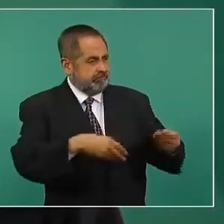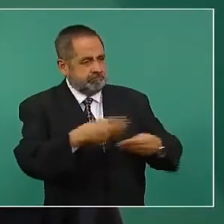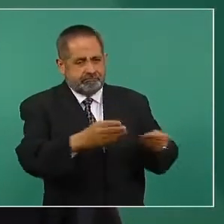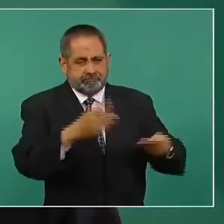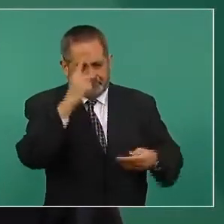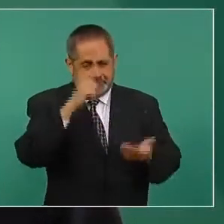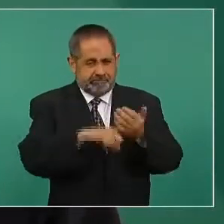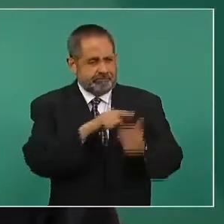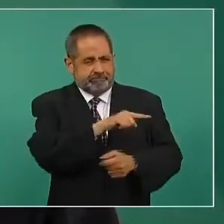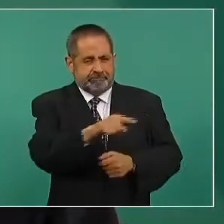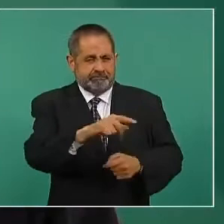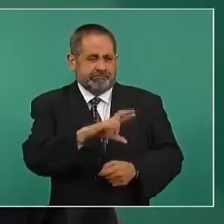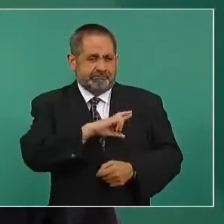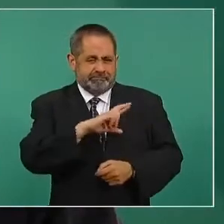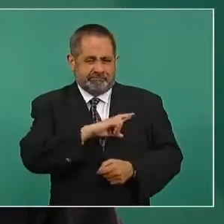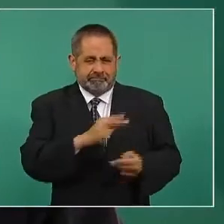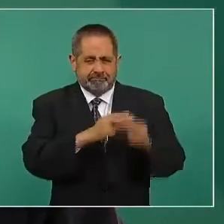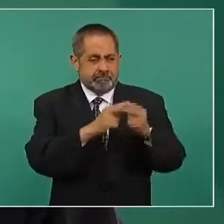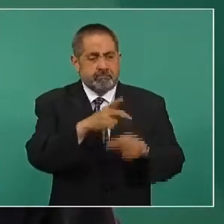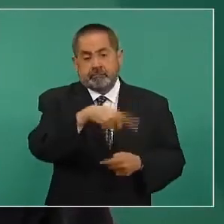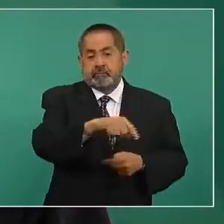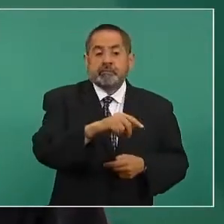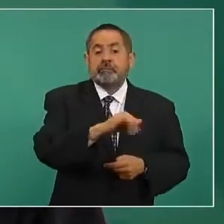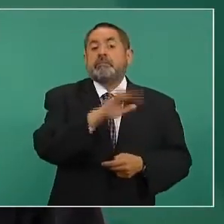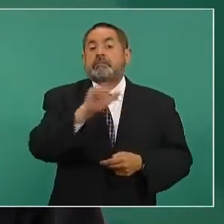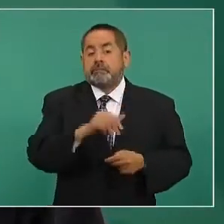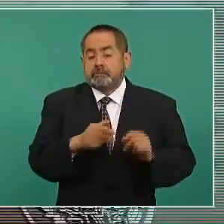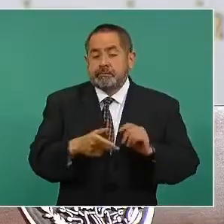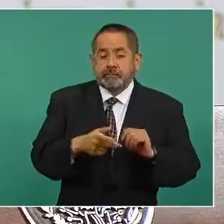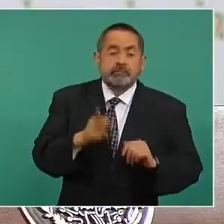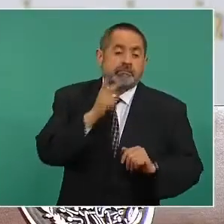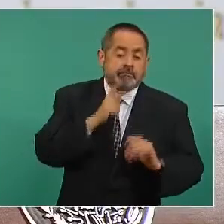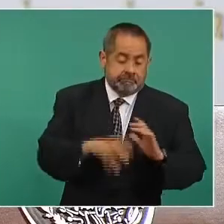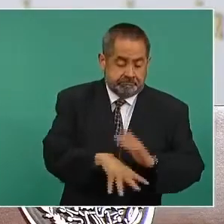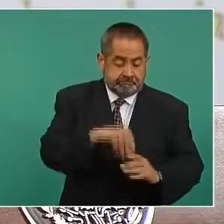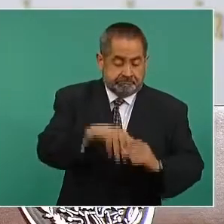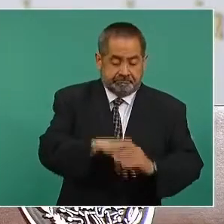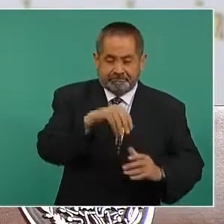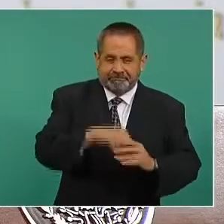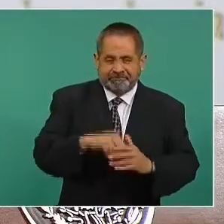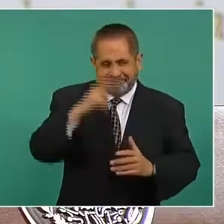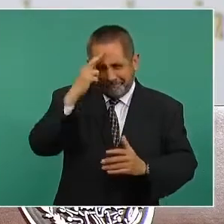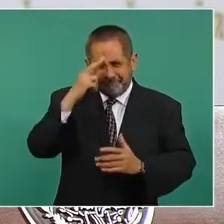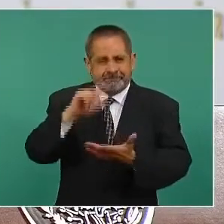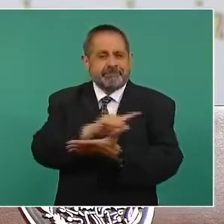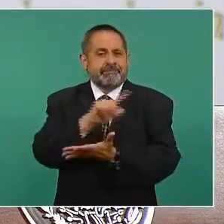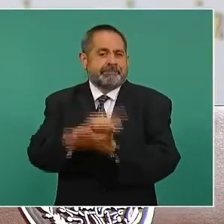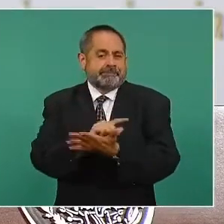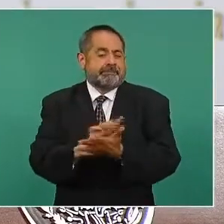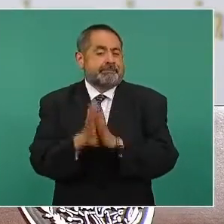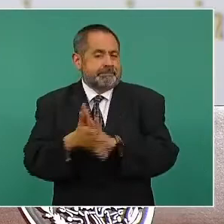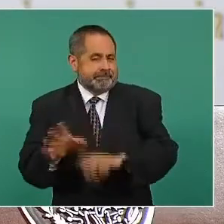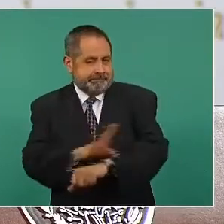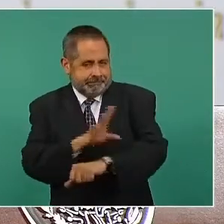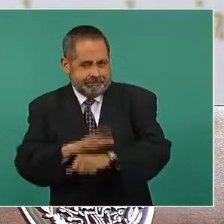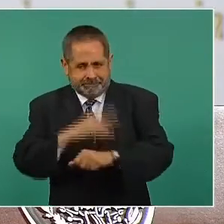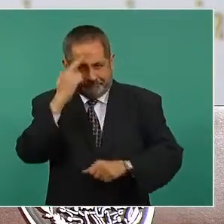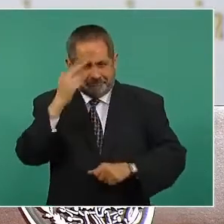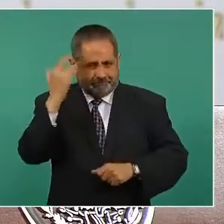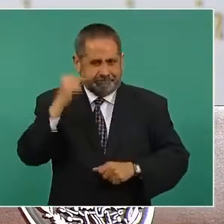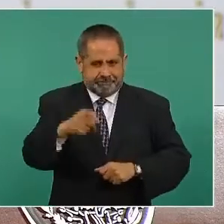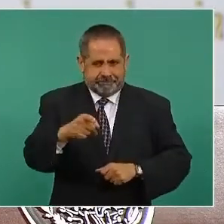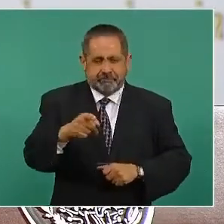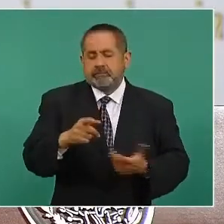a particulares para extraer petróleo con la llamada reforma energética, con el